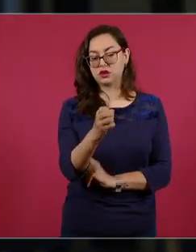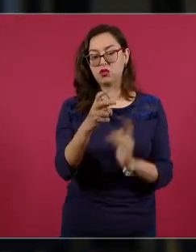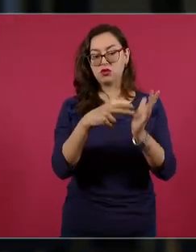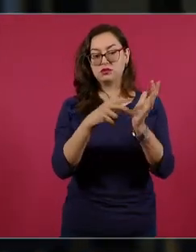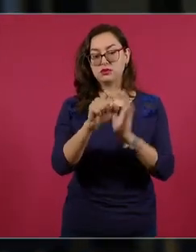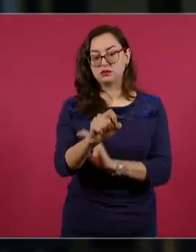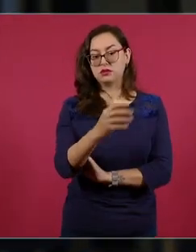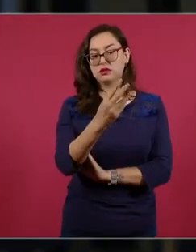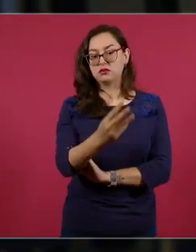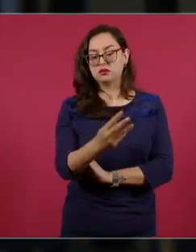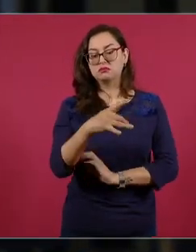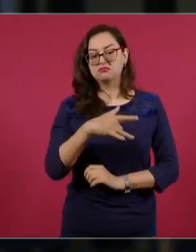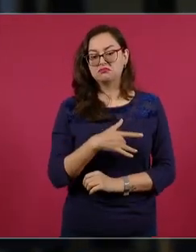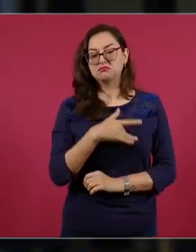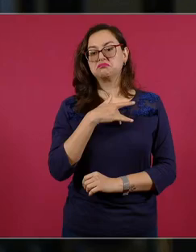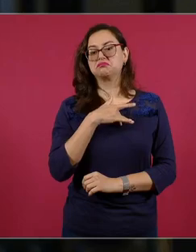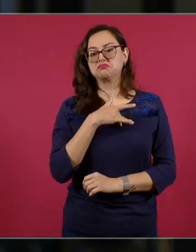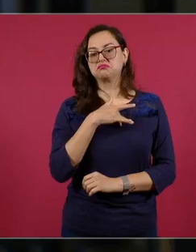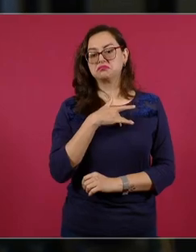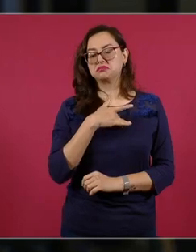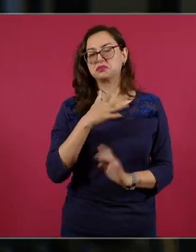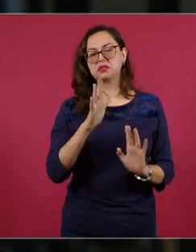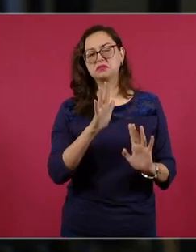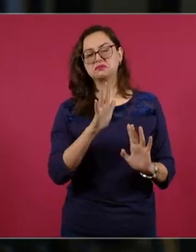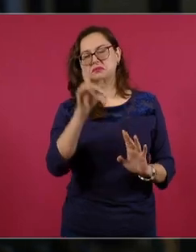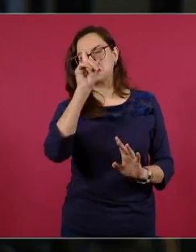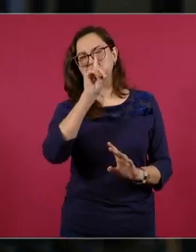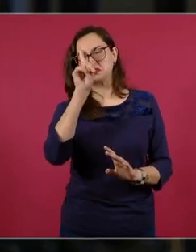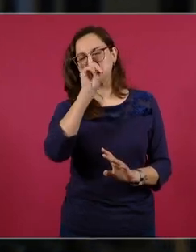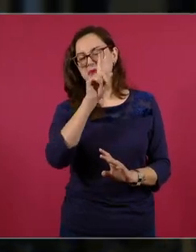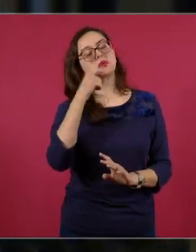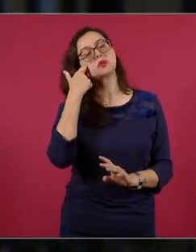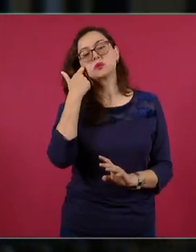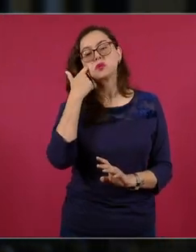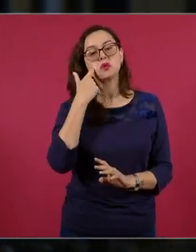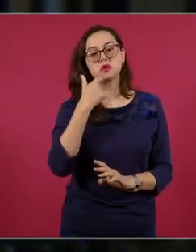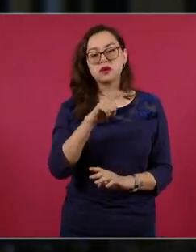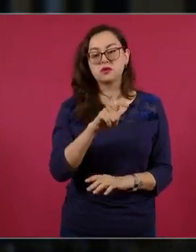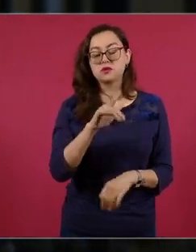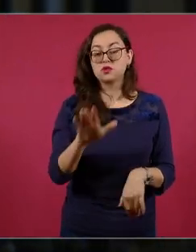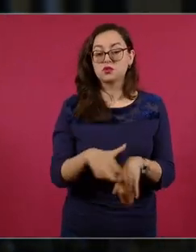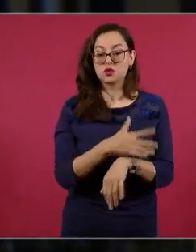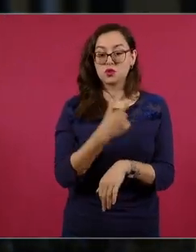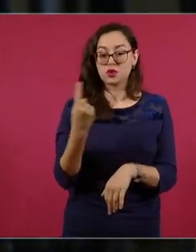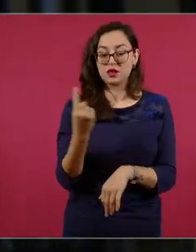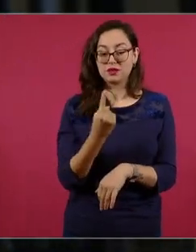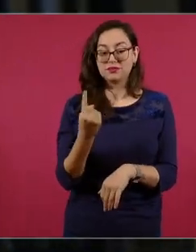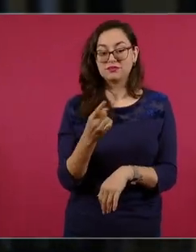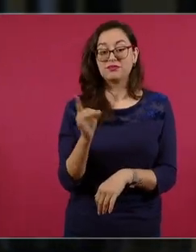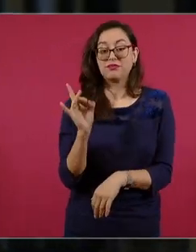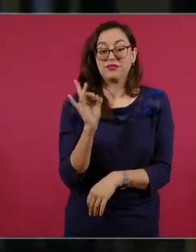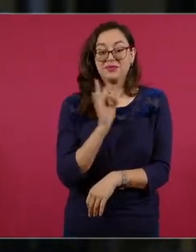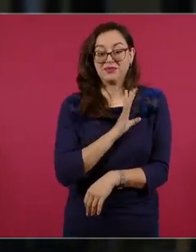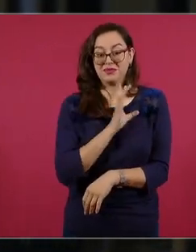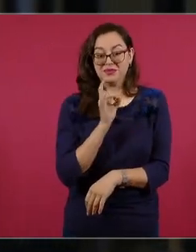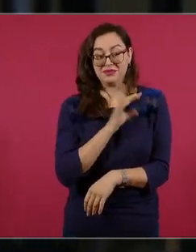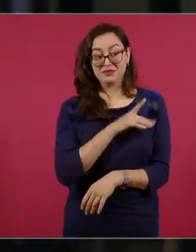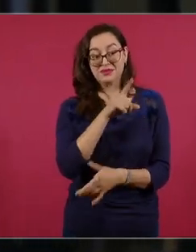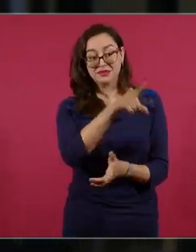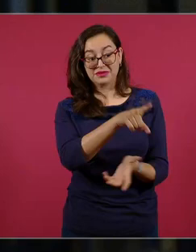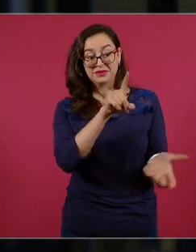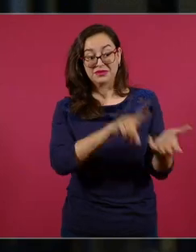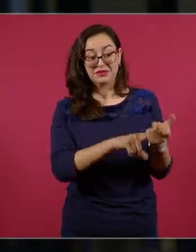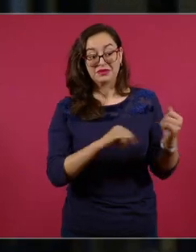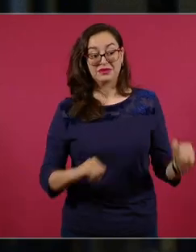se desistieron de dicho asesoramiento. Ellos tienen temor de que personal de esta dependencia y otras como